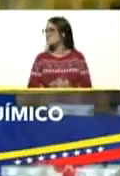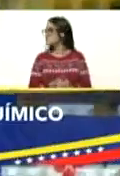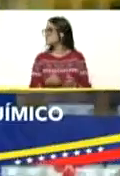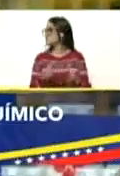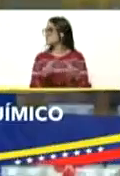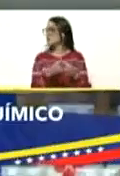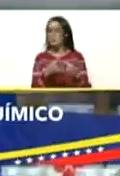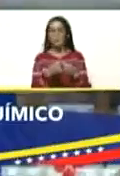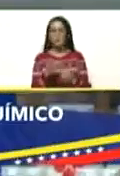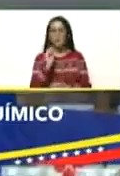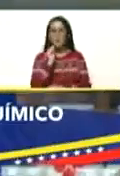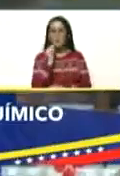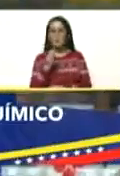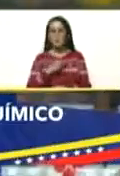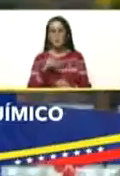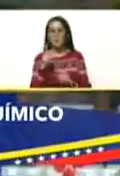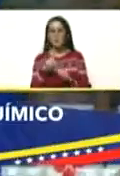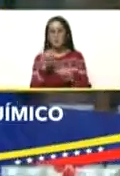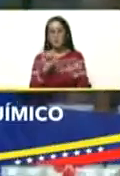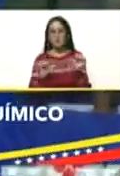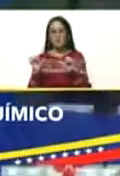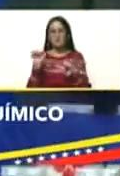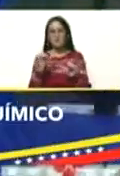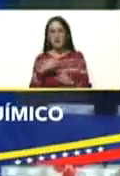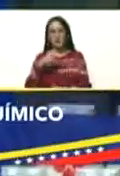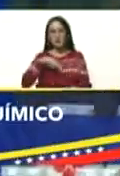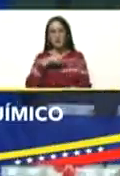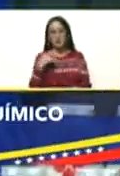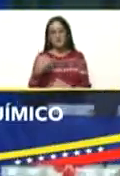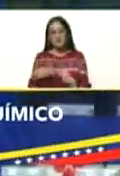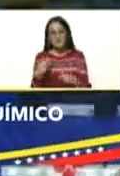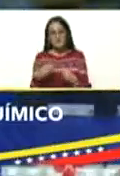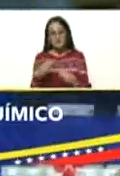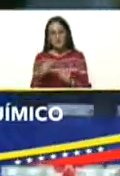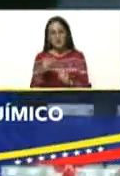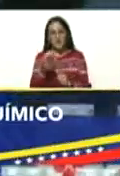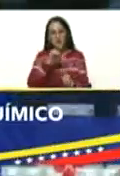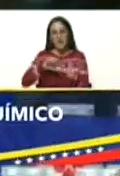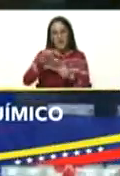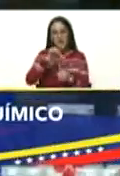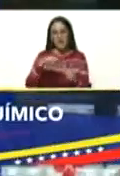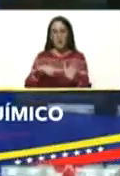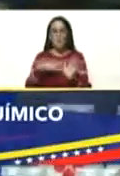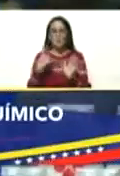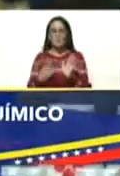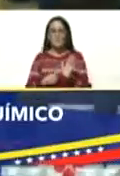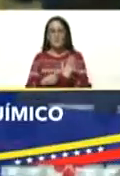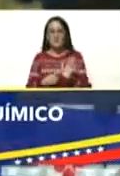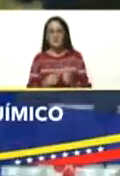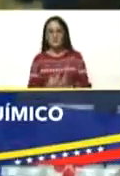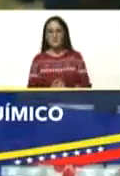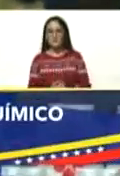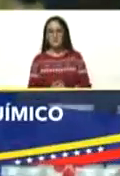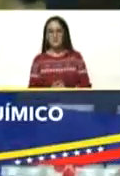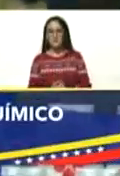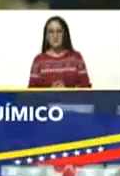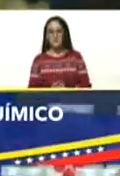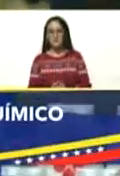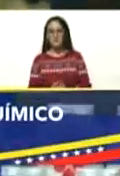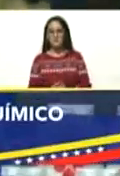conjunto de la juventud de la petroquímica. Nosotros hemos venido haciendo una sinergia completa. E inclusive,